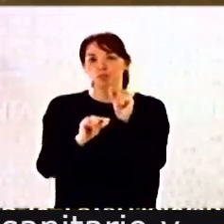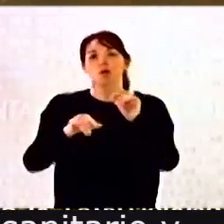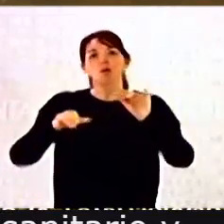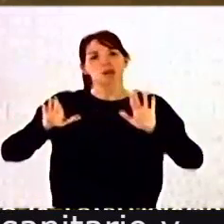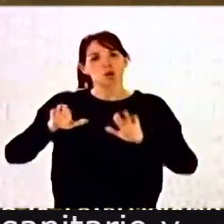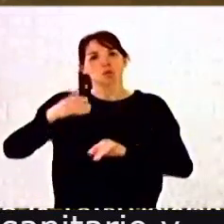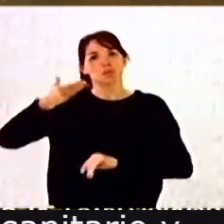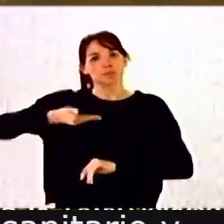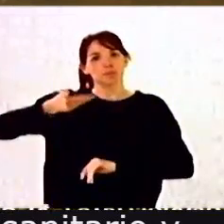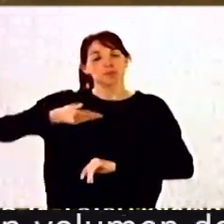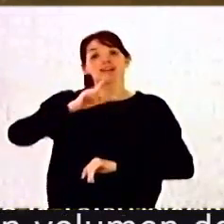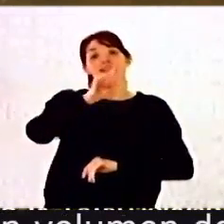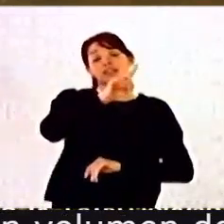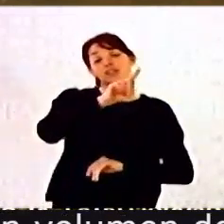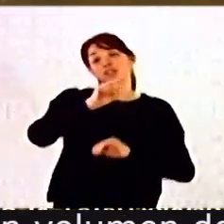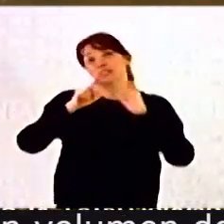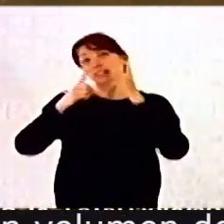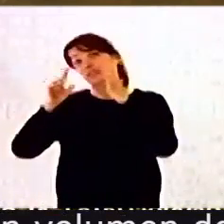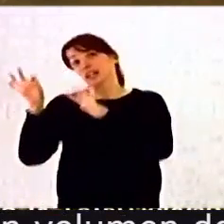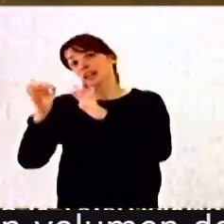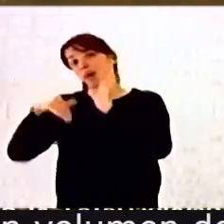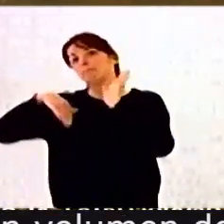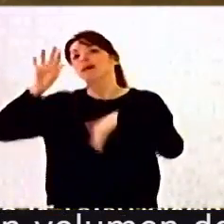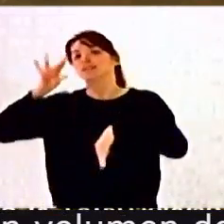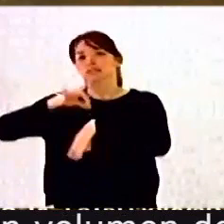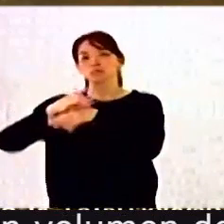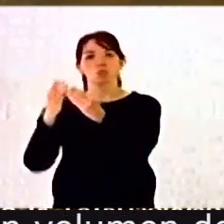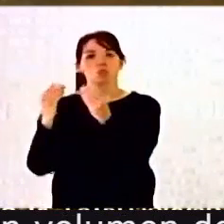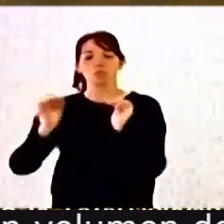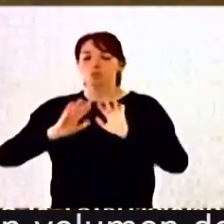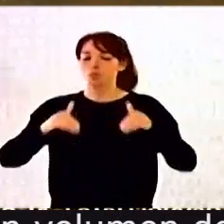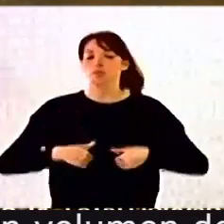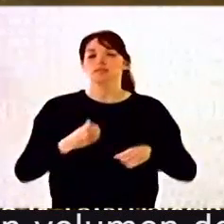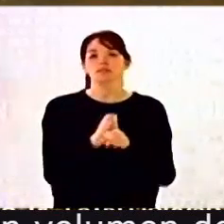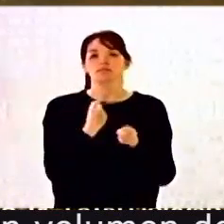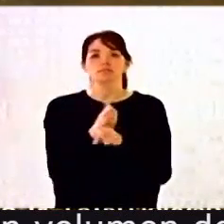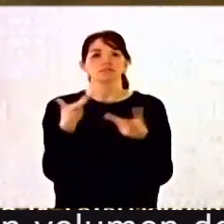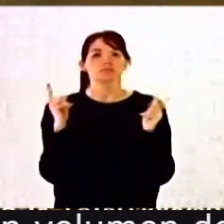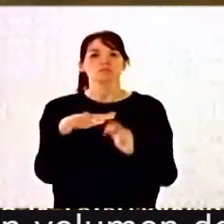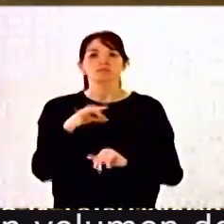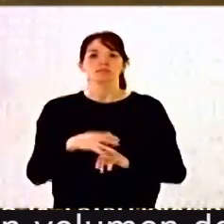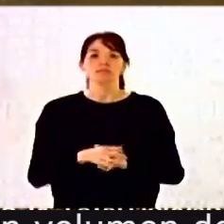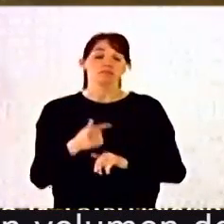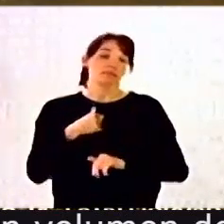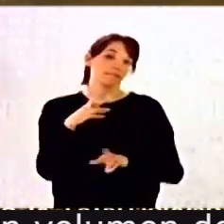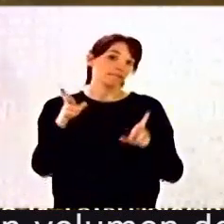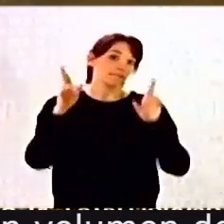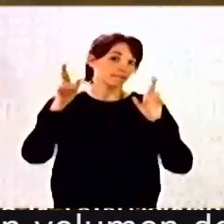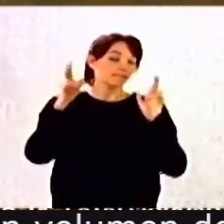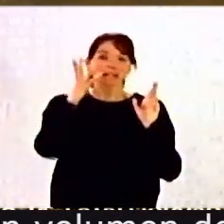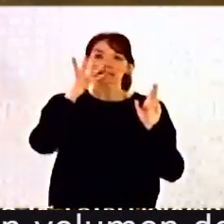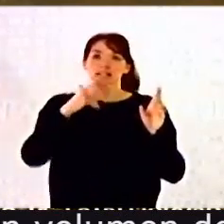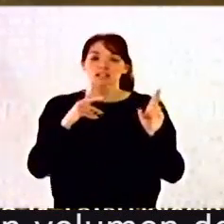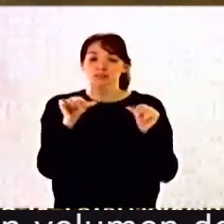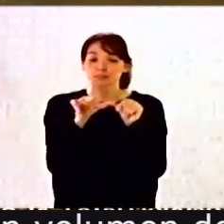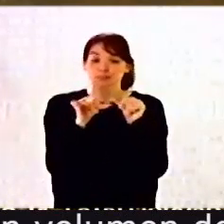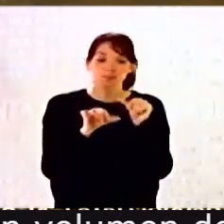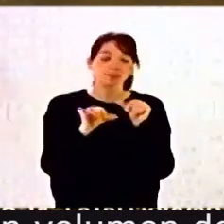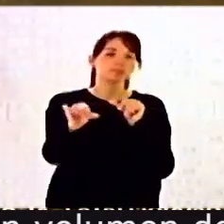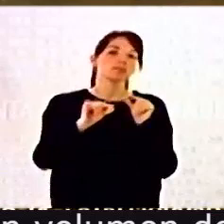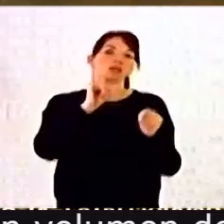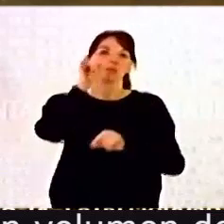de 160 y tantos, que están incorporados a su actividad laboral. Y yo espero y deseo que estos